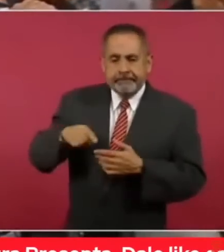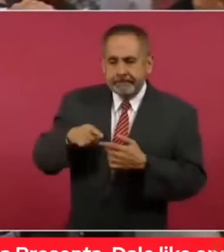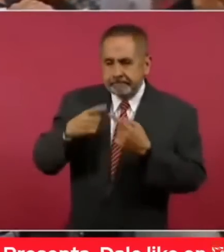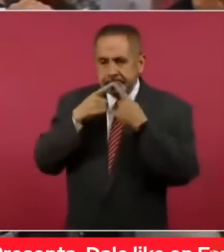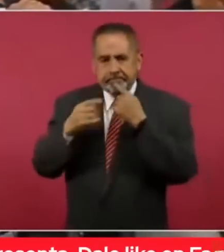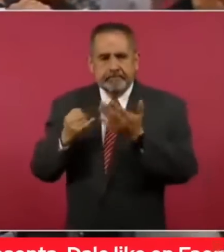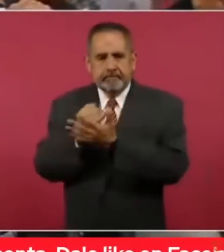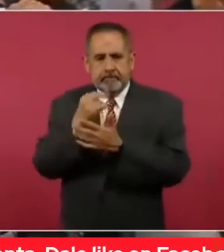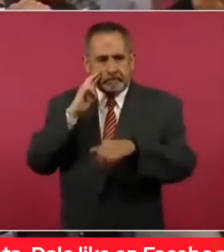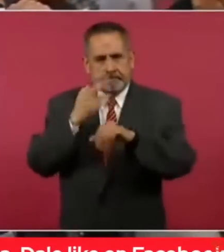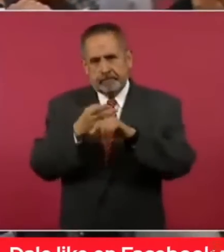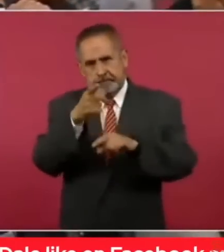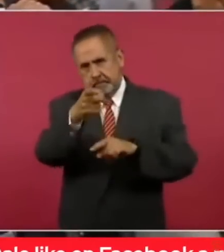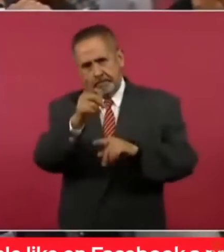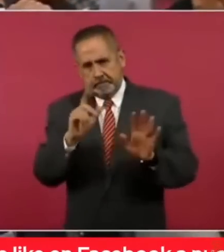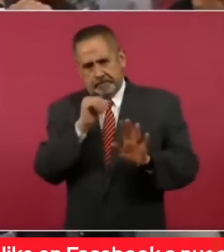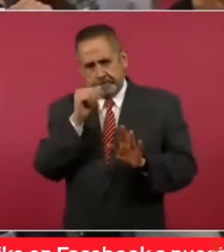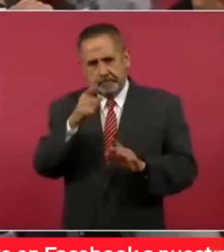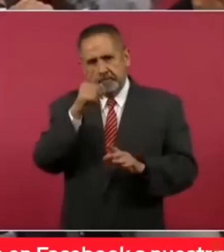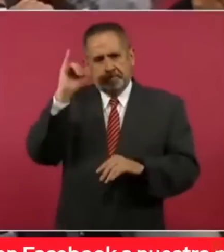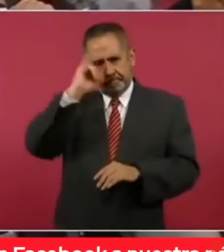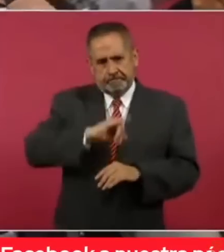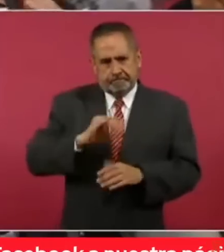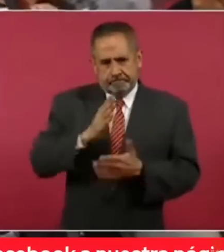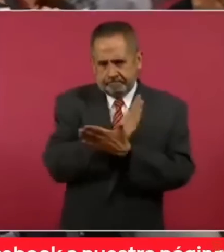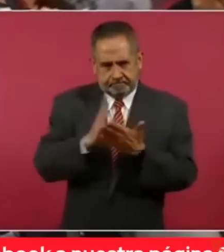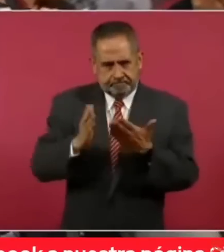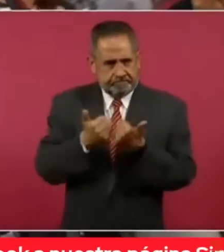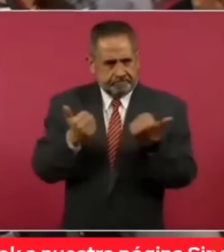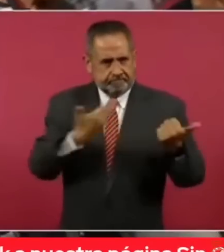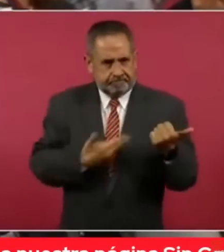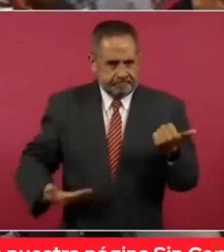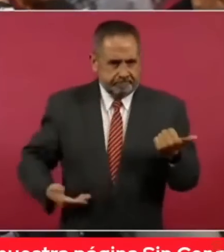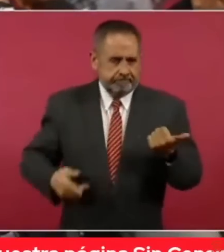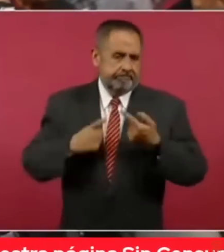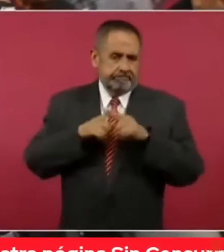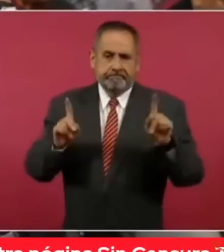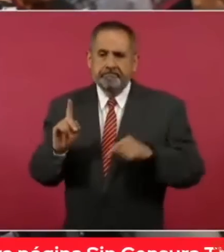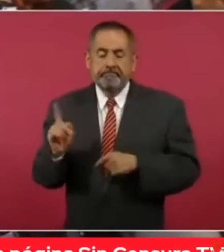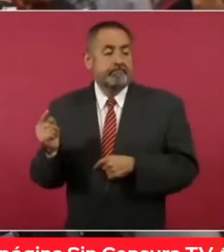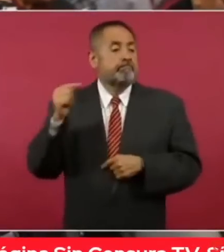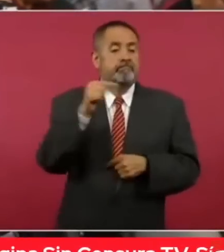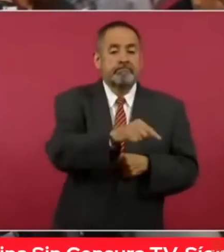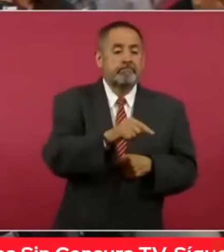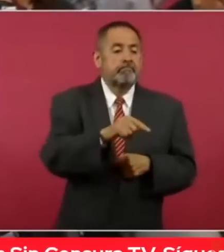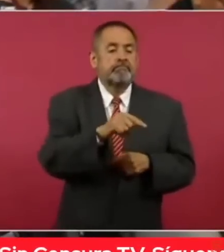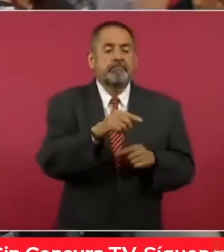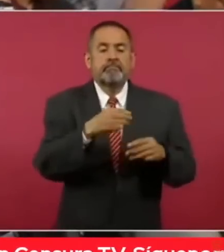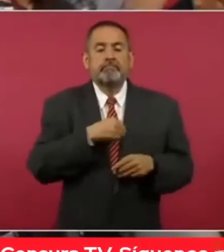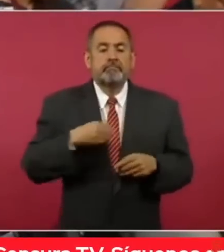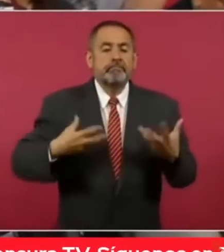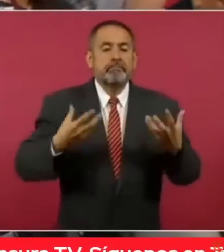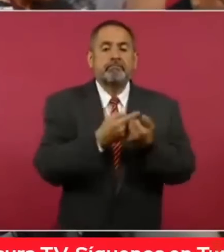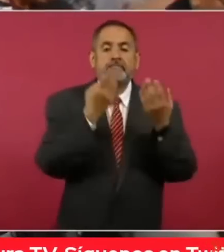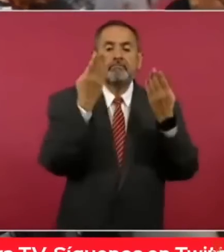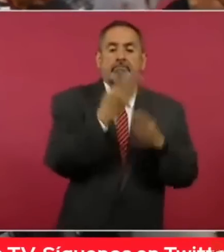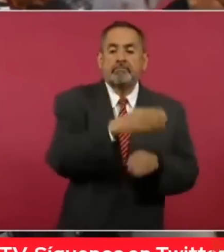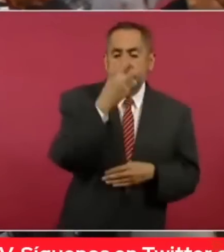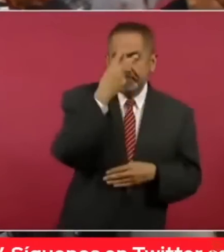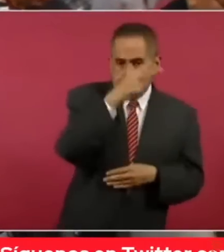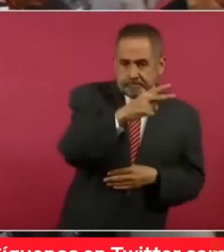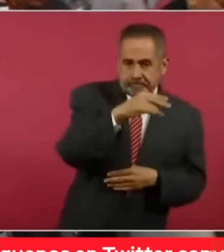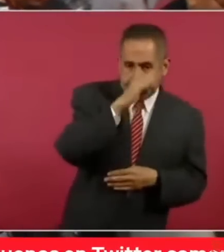le corresponden a usted como jefe del Ejecutivo, ya que es facultad de los integrantes del Banco de México,